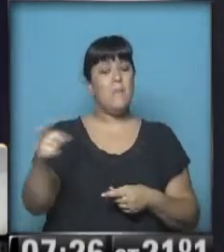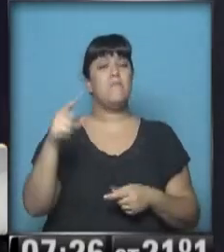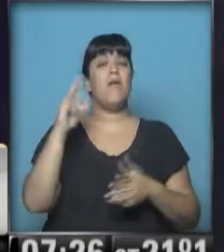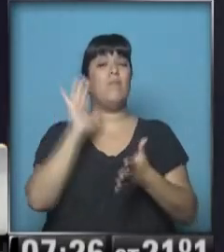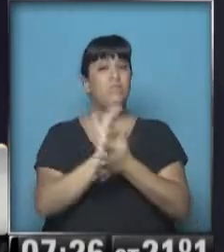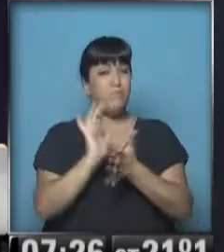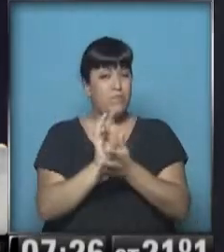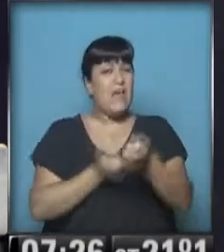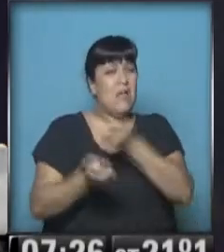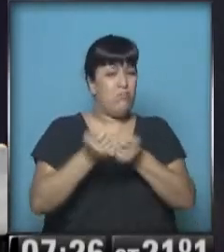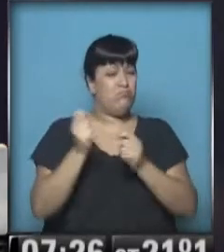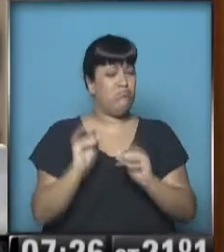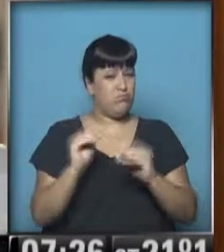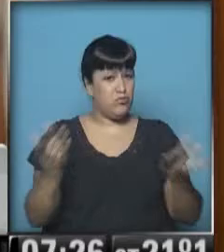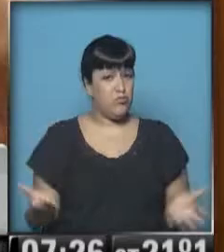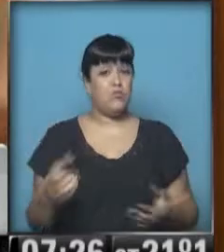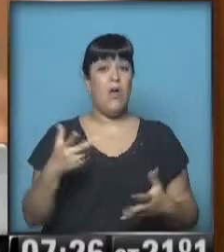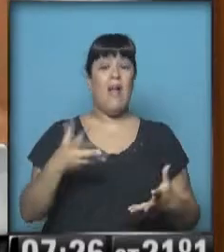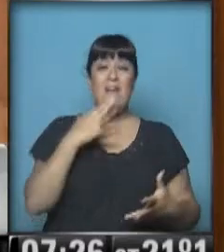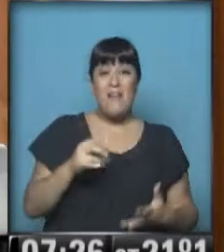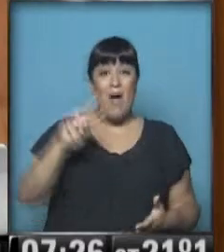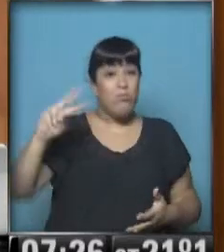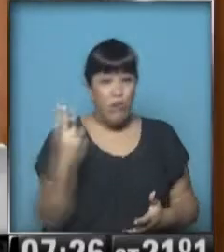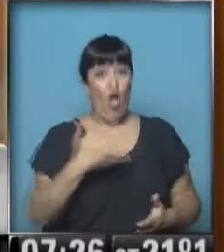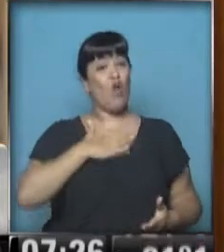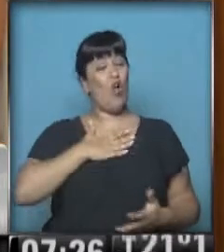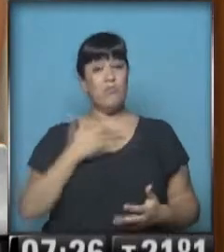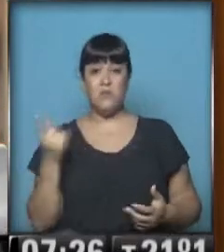activo. La verdad que no me pone contenta que se haya muerto